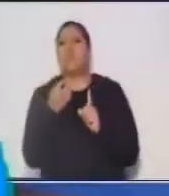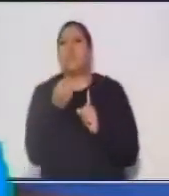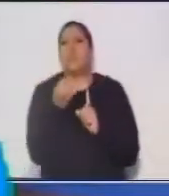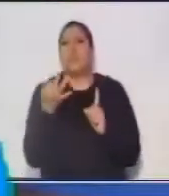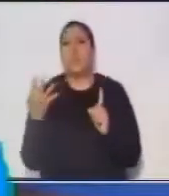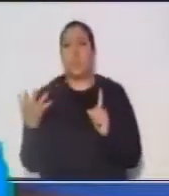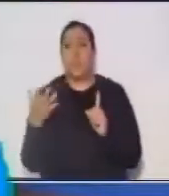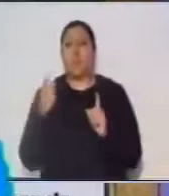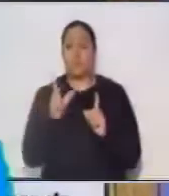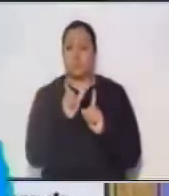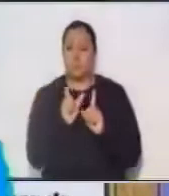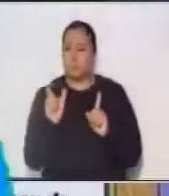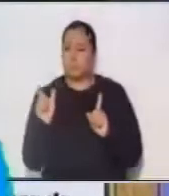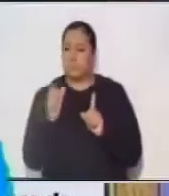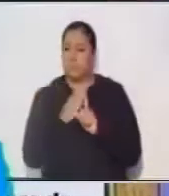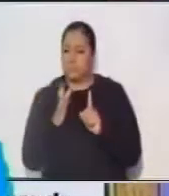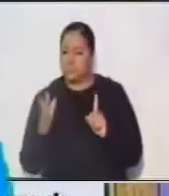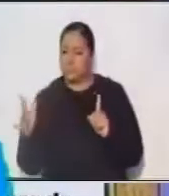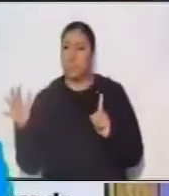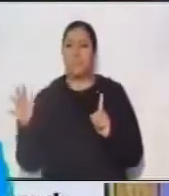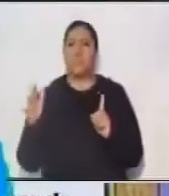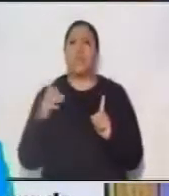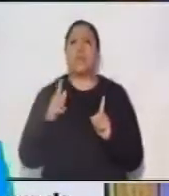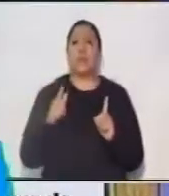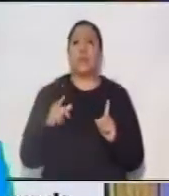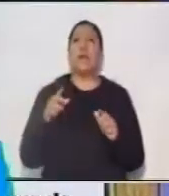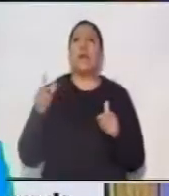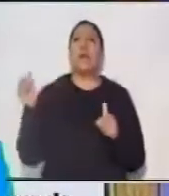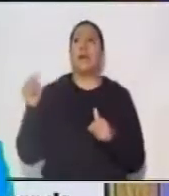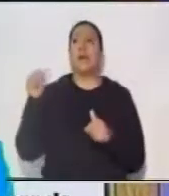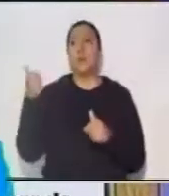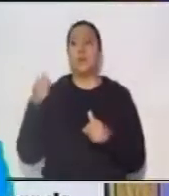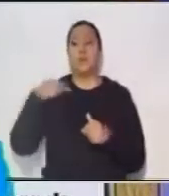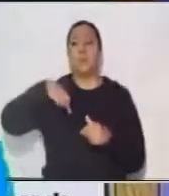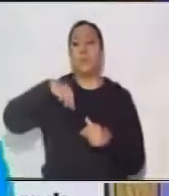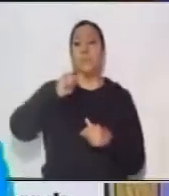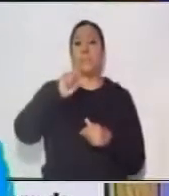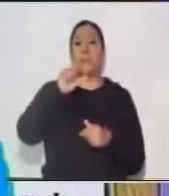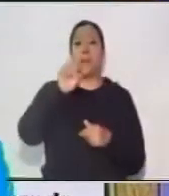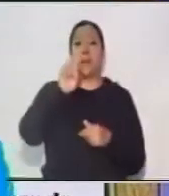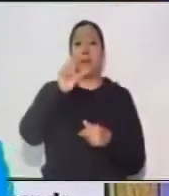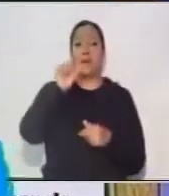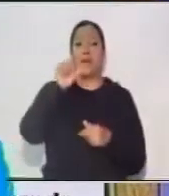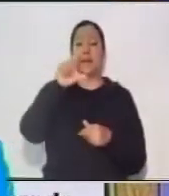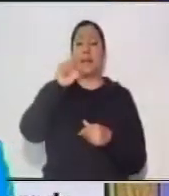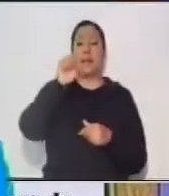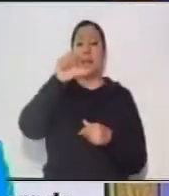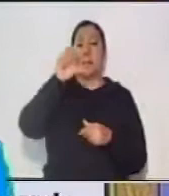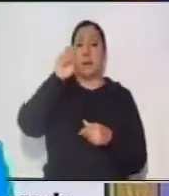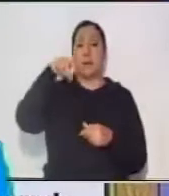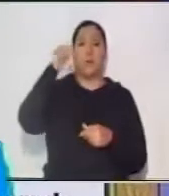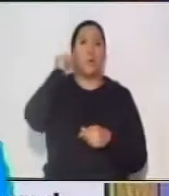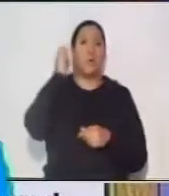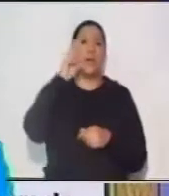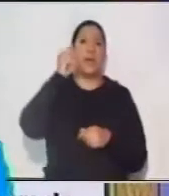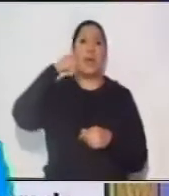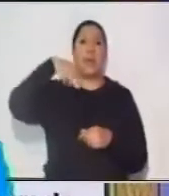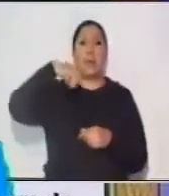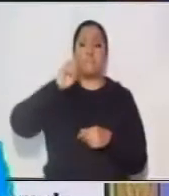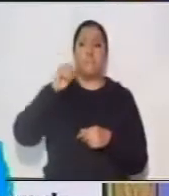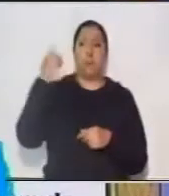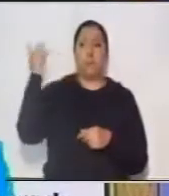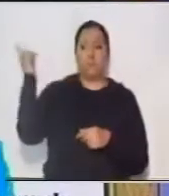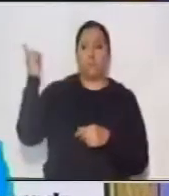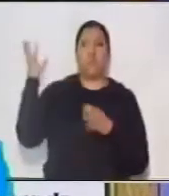paralelogramo, del rombo y del trapecio. Entonces, para el paralelogramo lo que hacemos